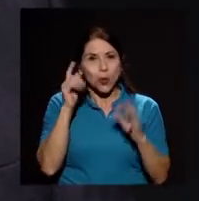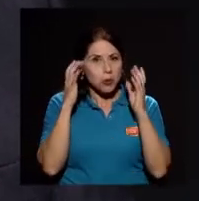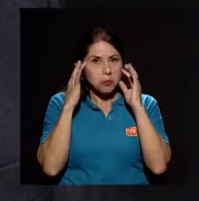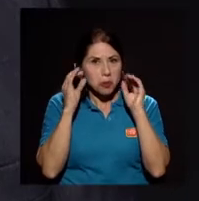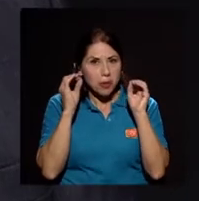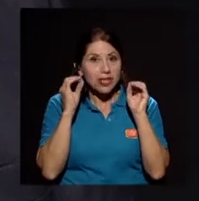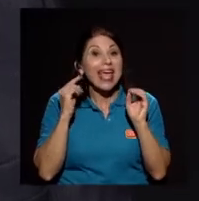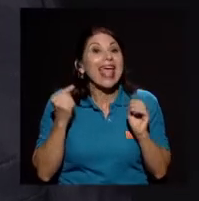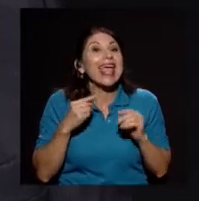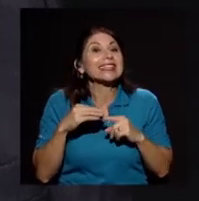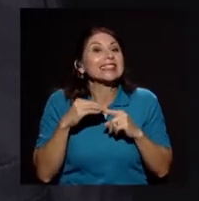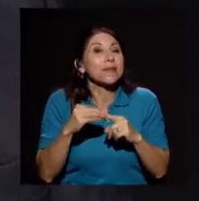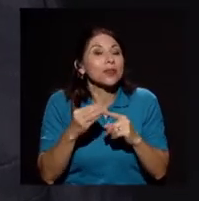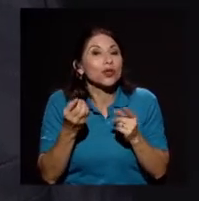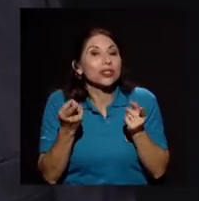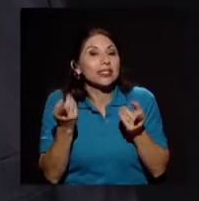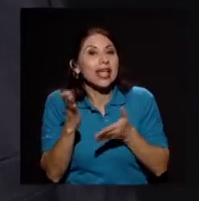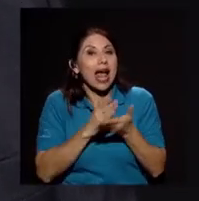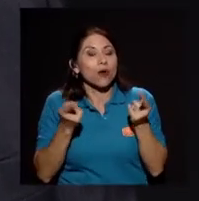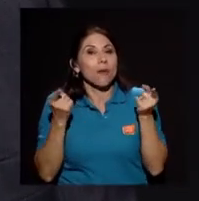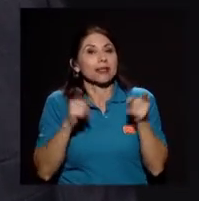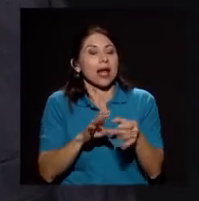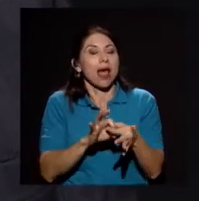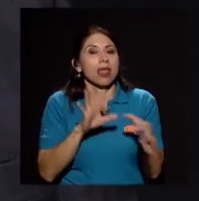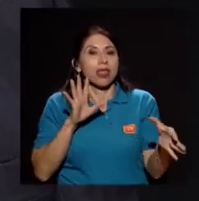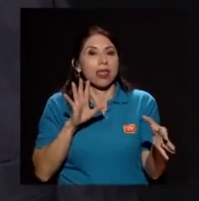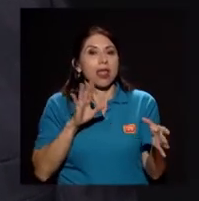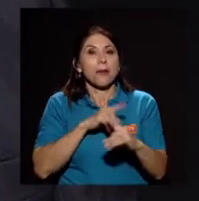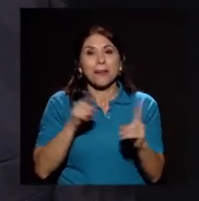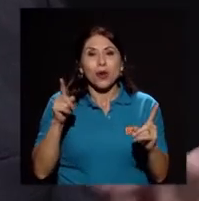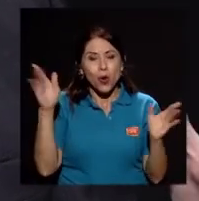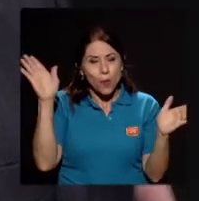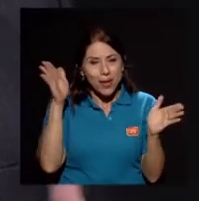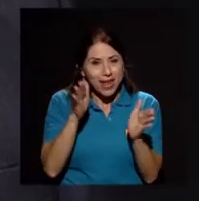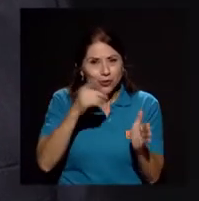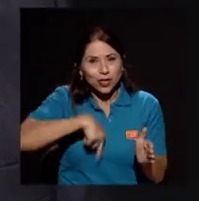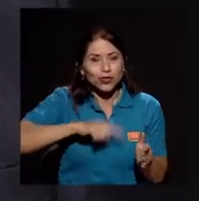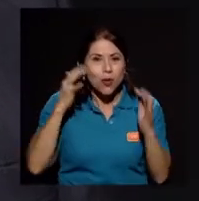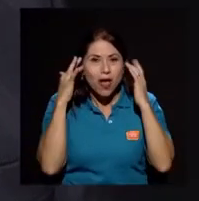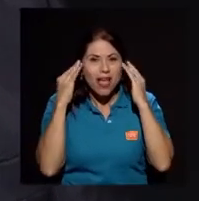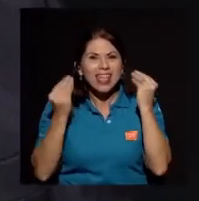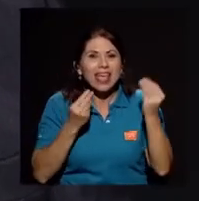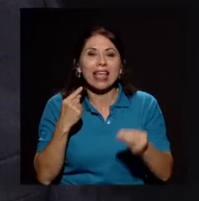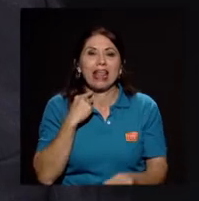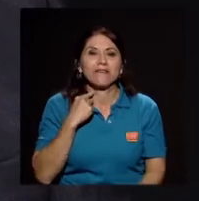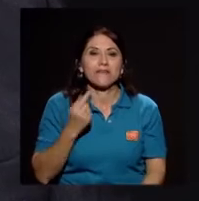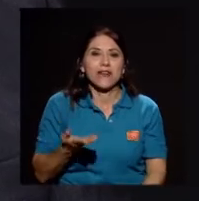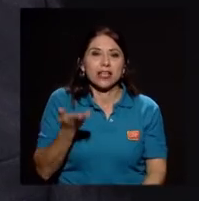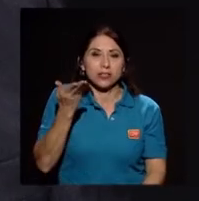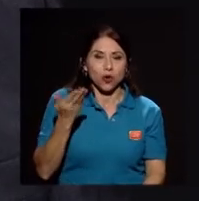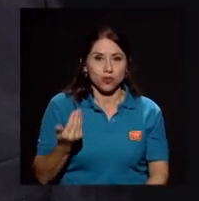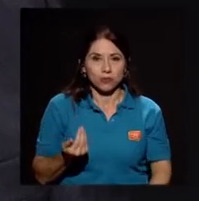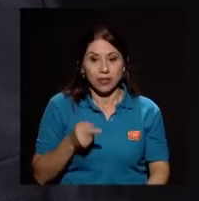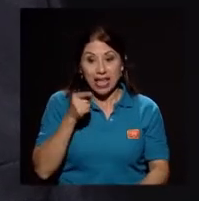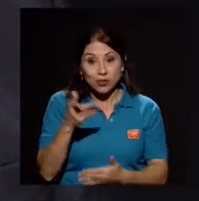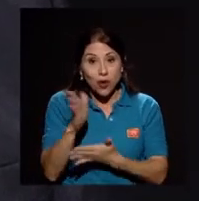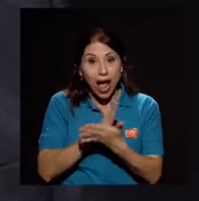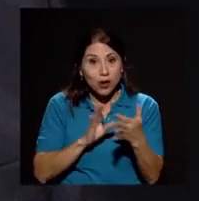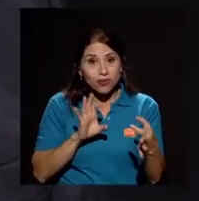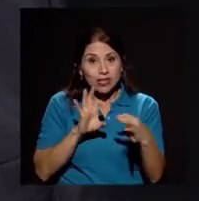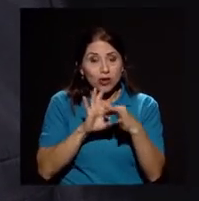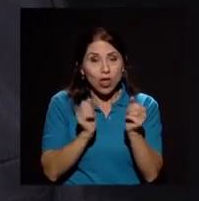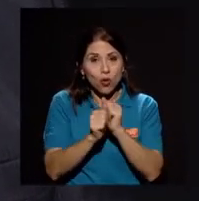inesperada desde la inflación una eso tiene tiene que ver con entorno externo pero también tiene que ver con el hecho de que el banco central